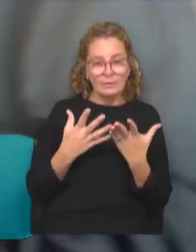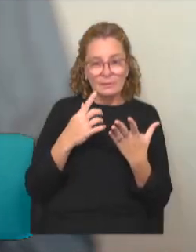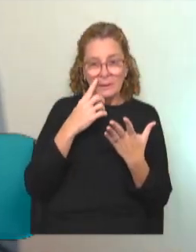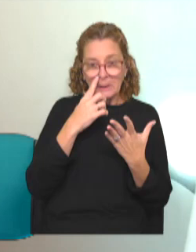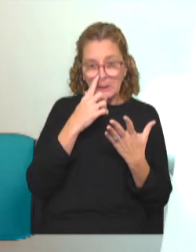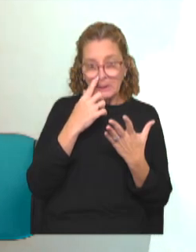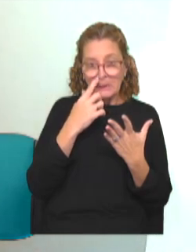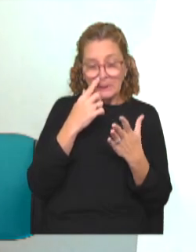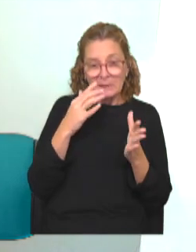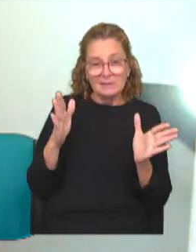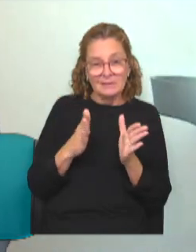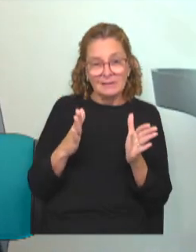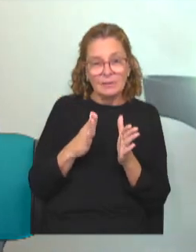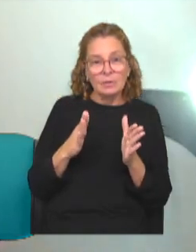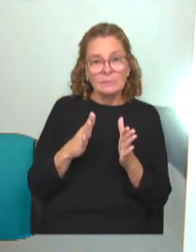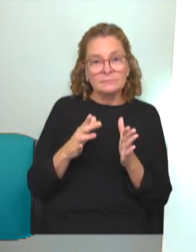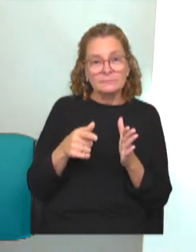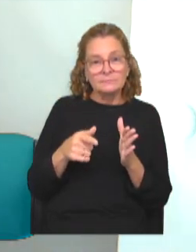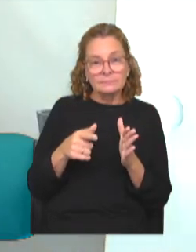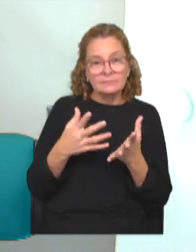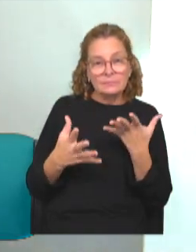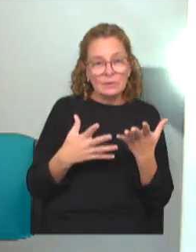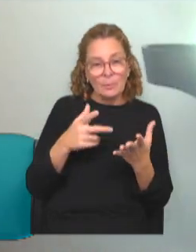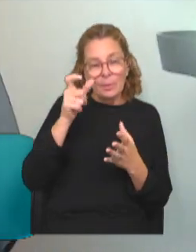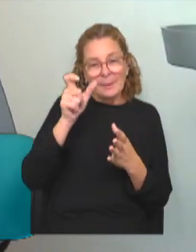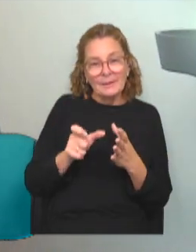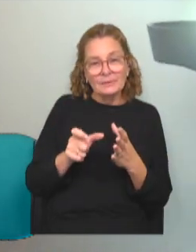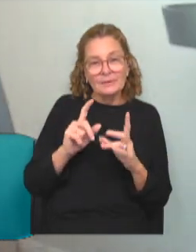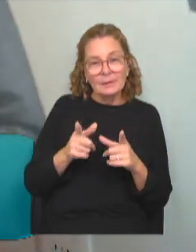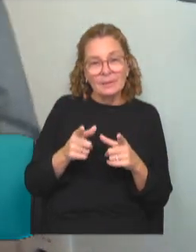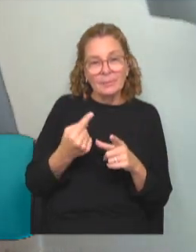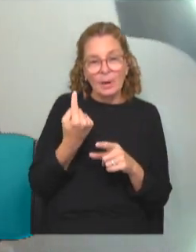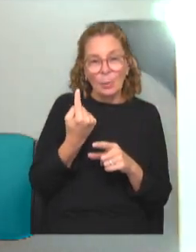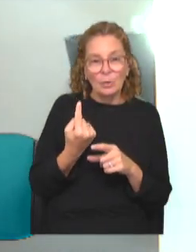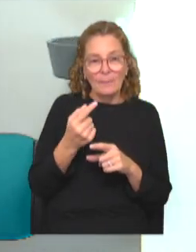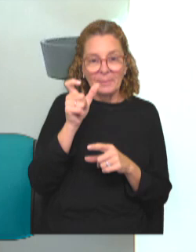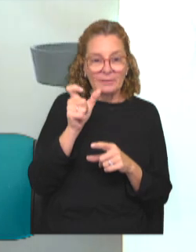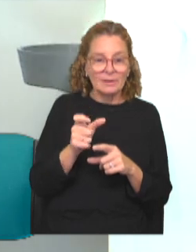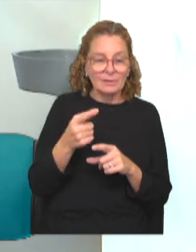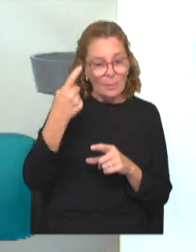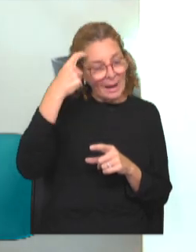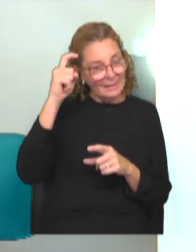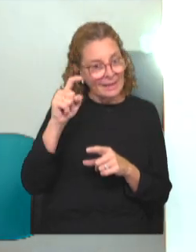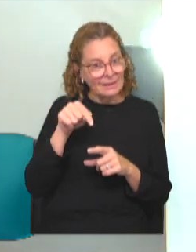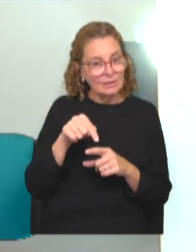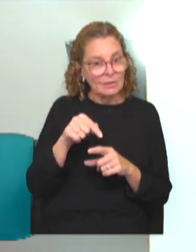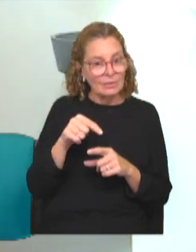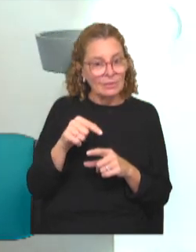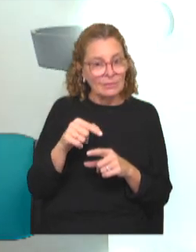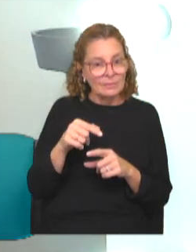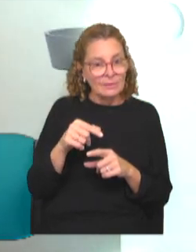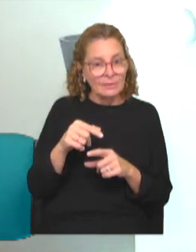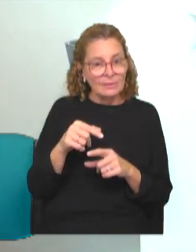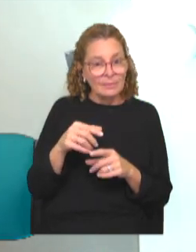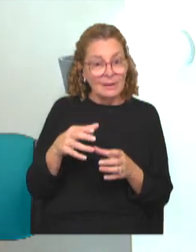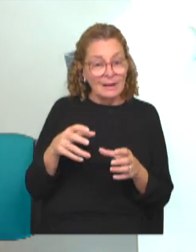son chicos, generalmente. Es incómodo para la persona y para uno mismo, ¿no? Entonces la idea era esto sin butaca, para que con la